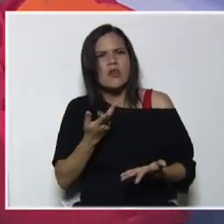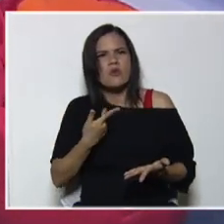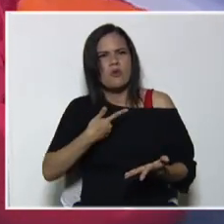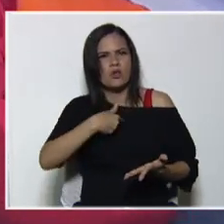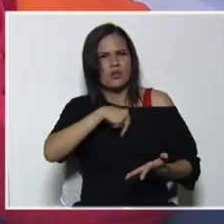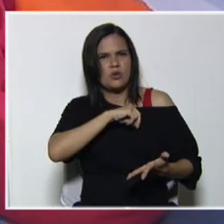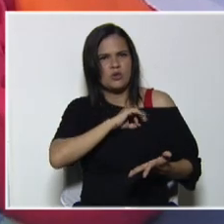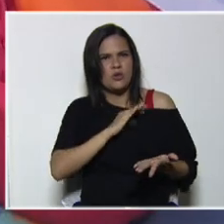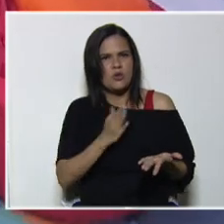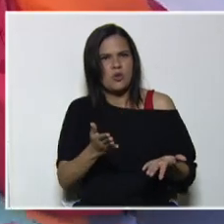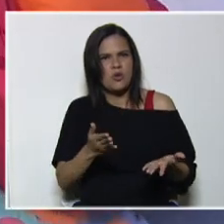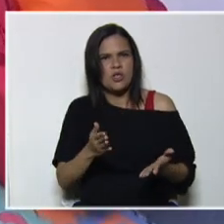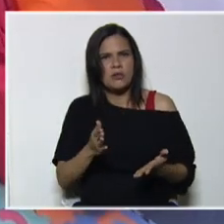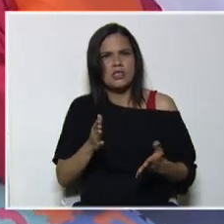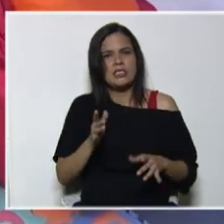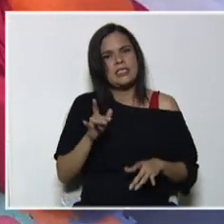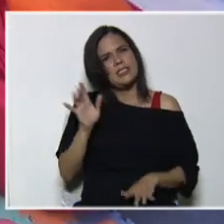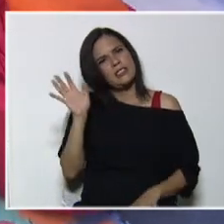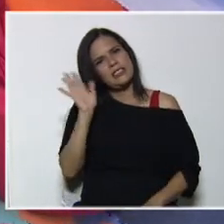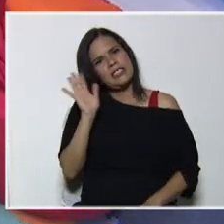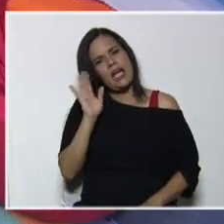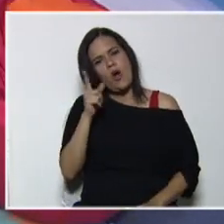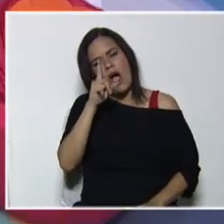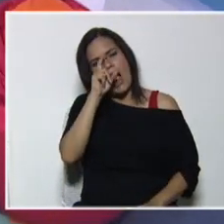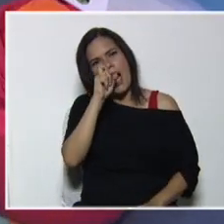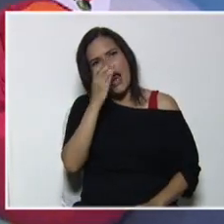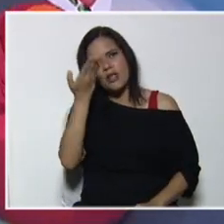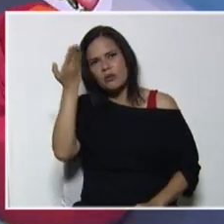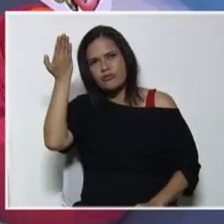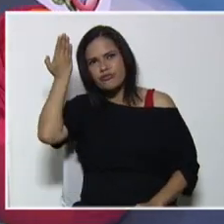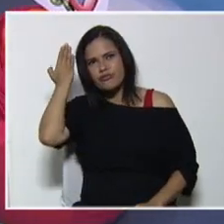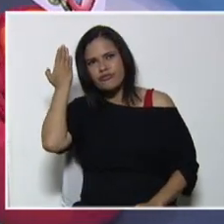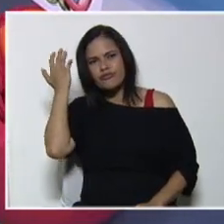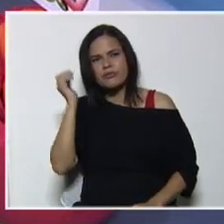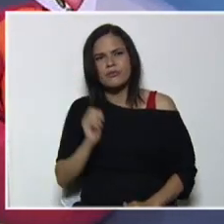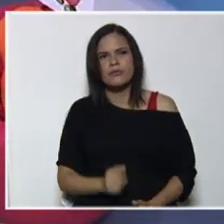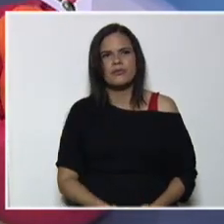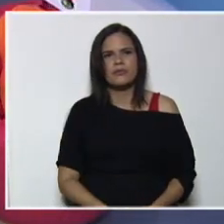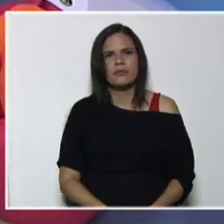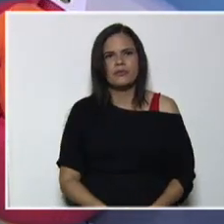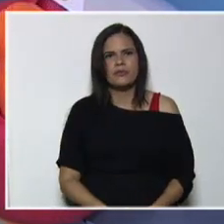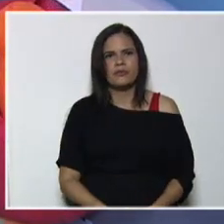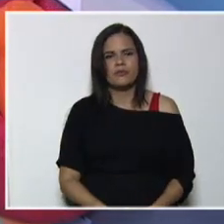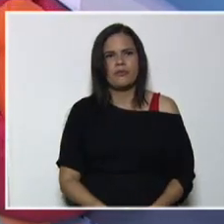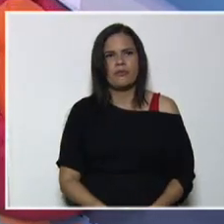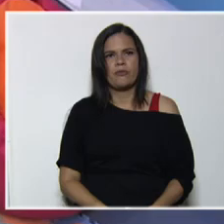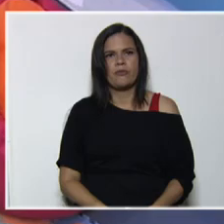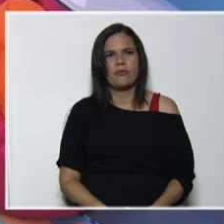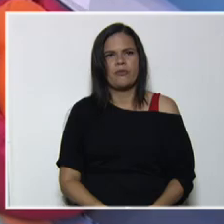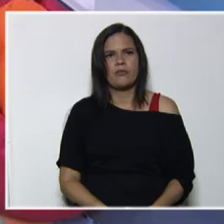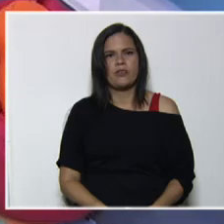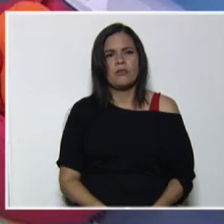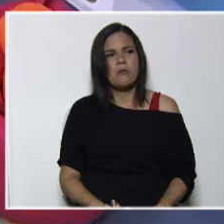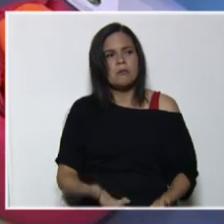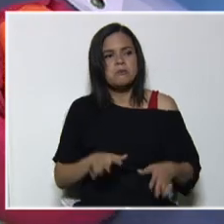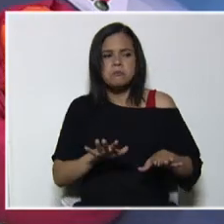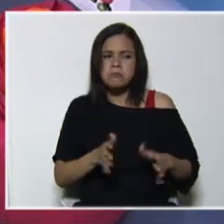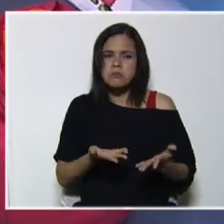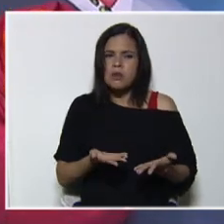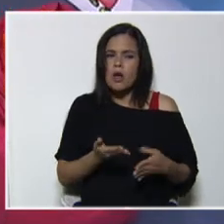ya despedimos al año anterior y nos vamos a estar